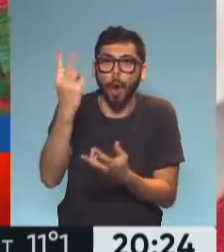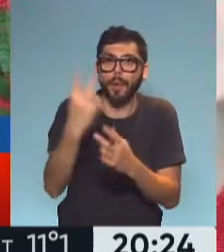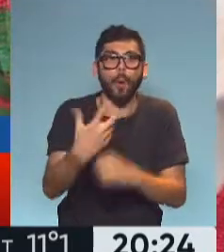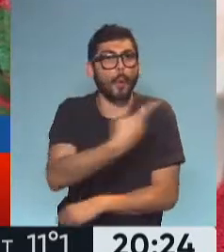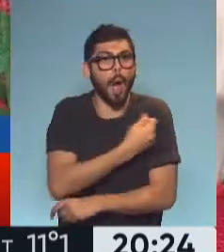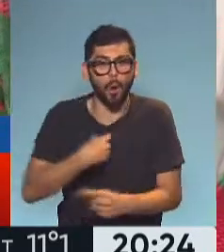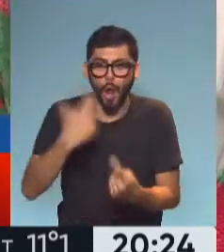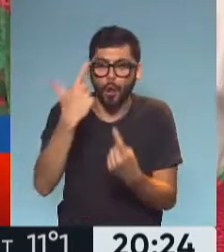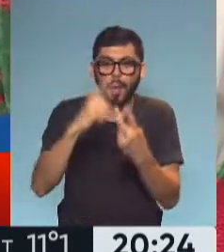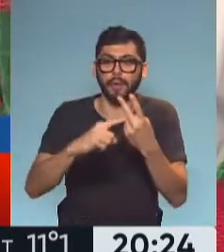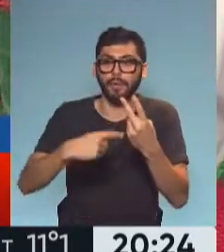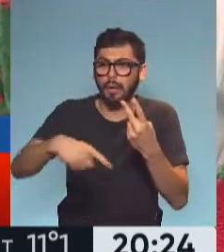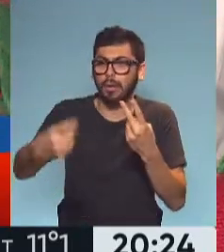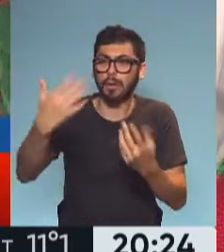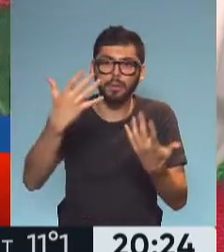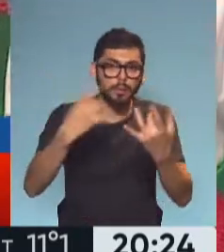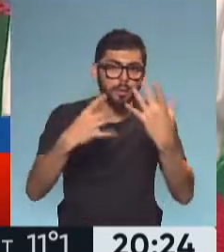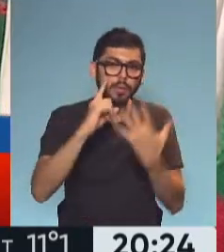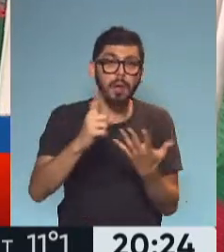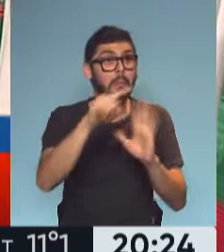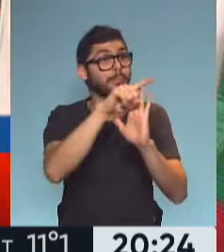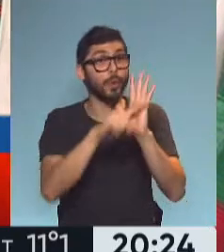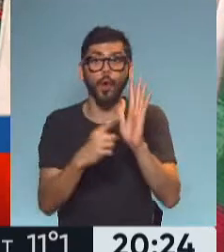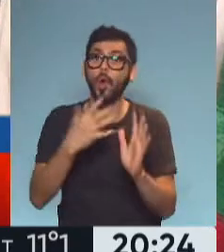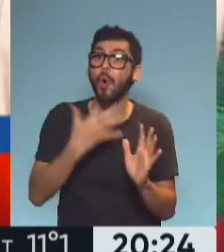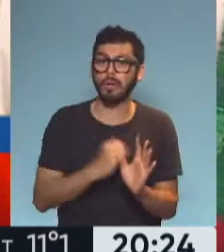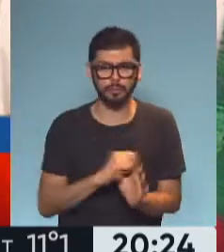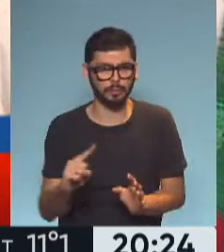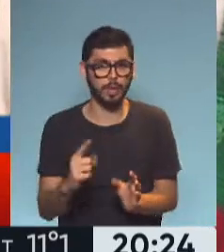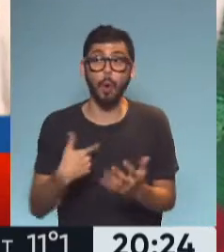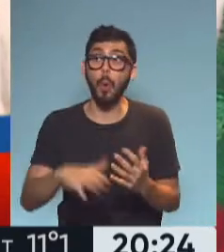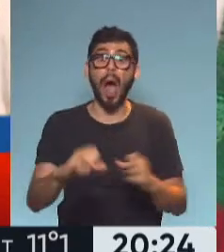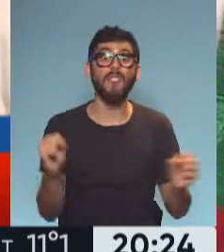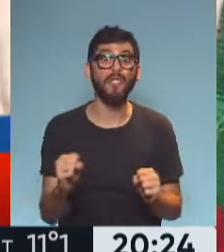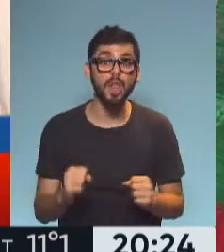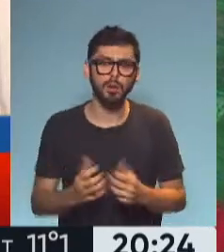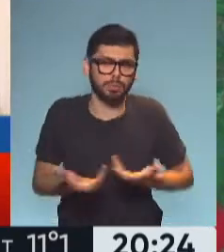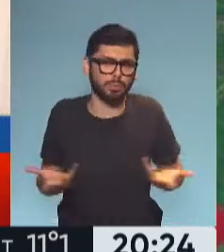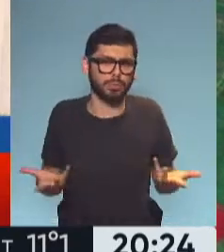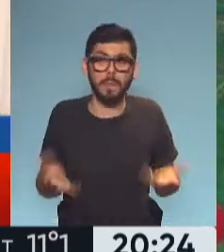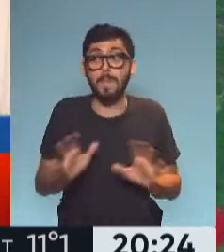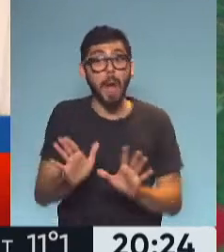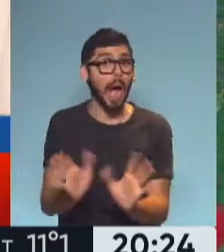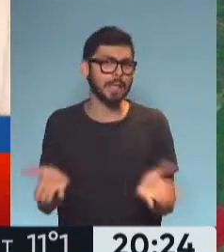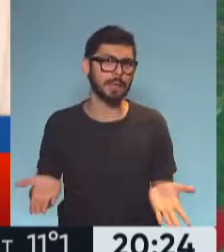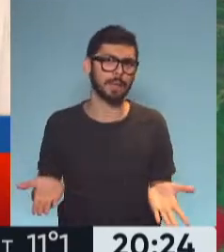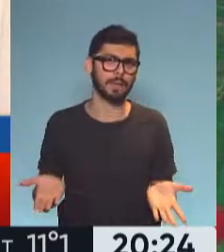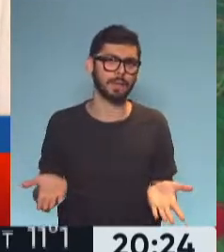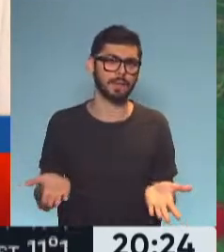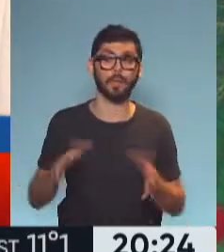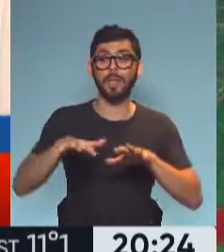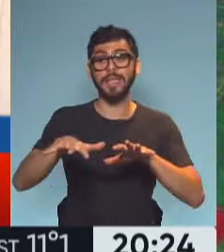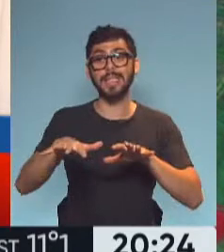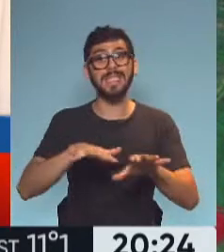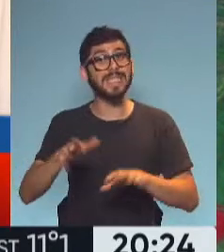vacunas, los protocolos no se pueden aplicar, se viene el frío y bueno, y así estamos, o sea, en una